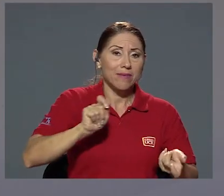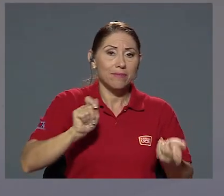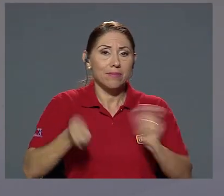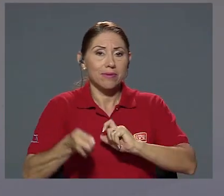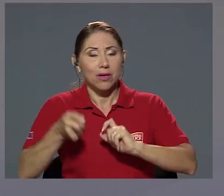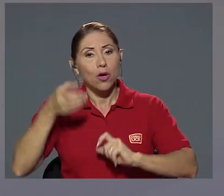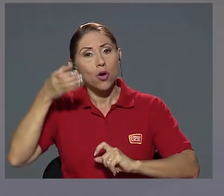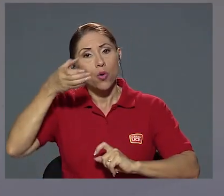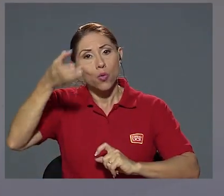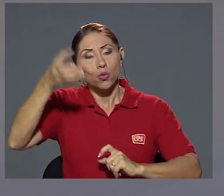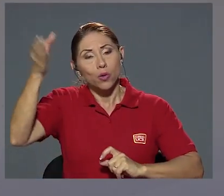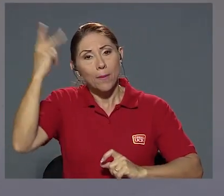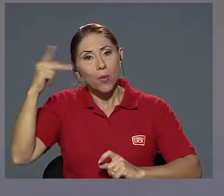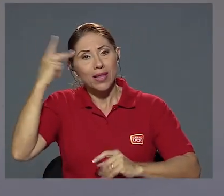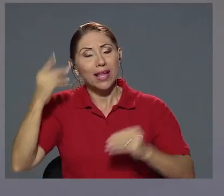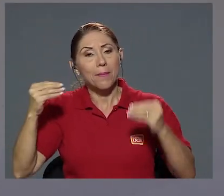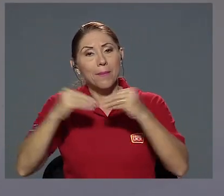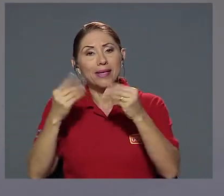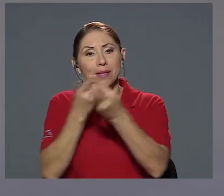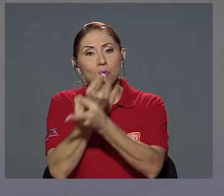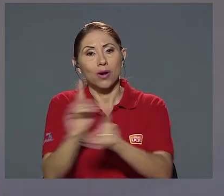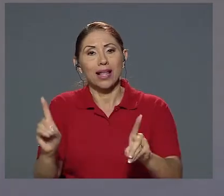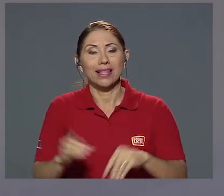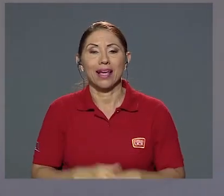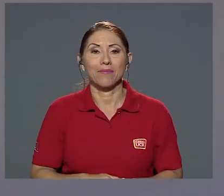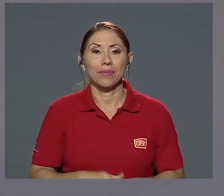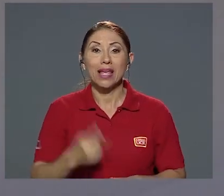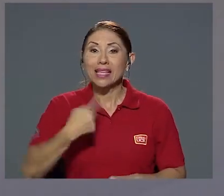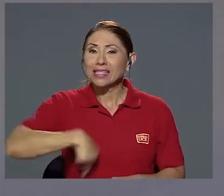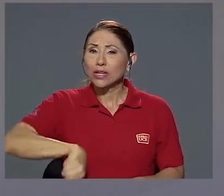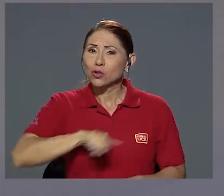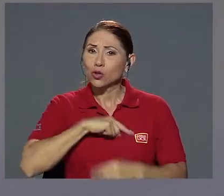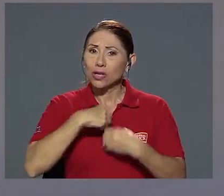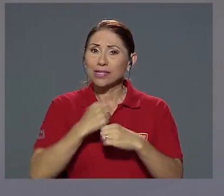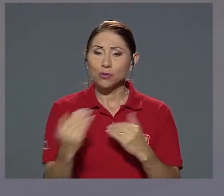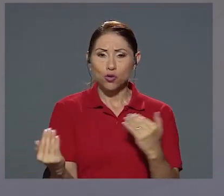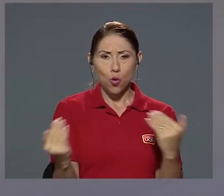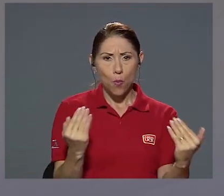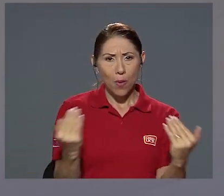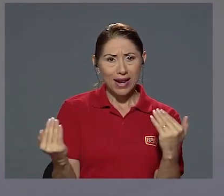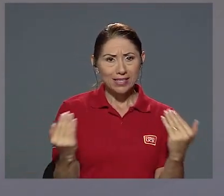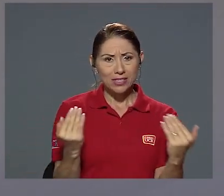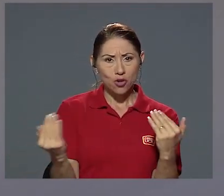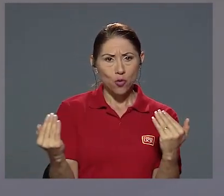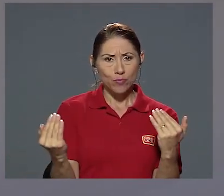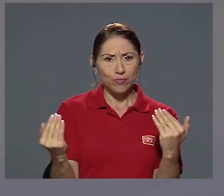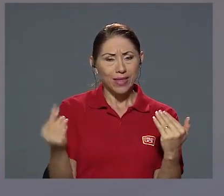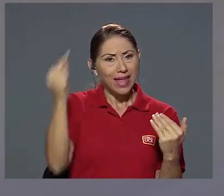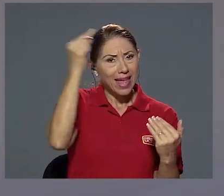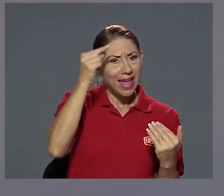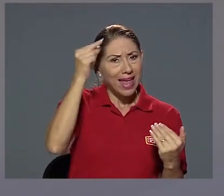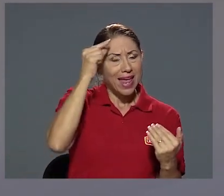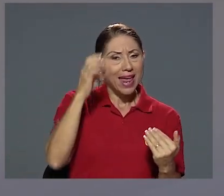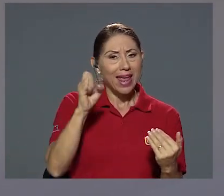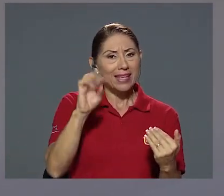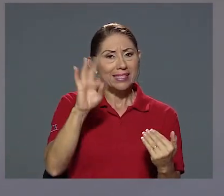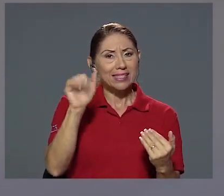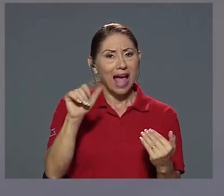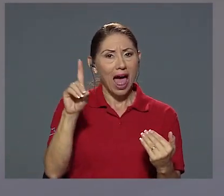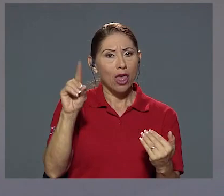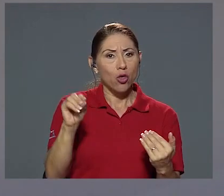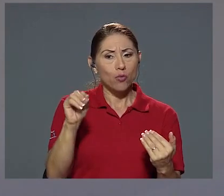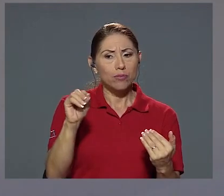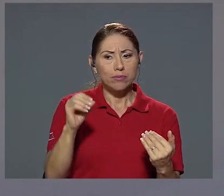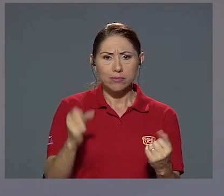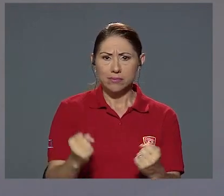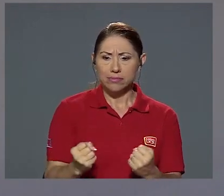democrática. Y lo otro es que si hacemos una comparación del robustecimiento del Estado de los 80 para